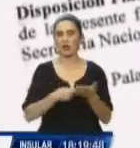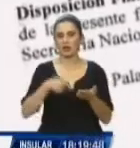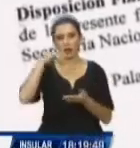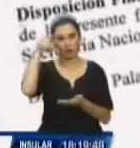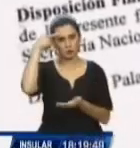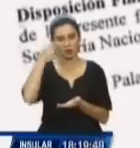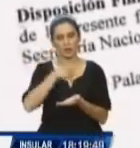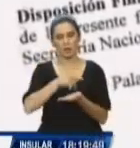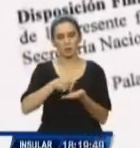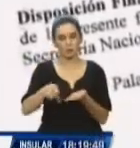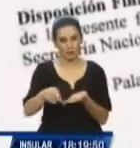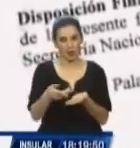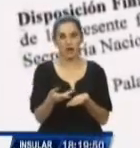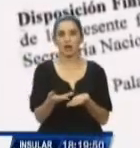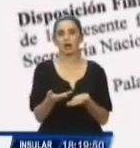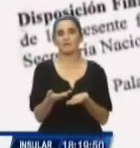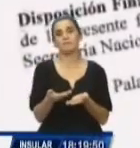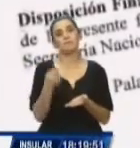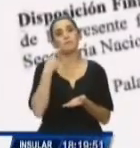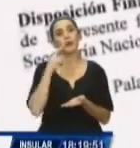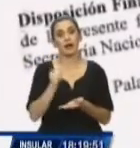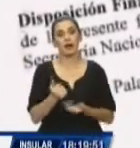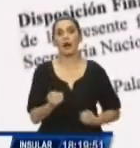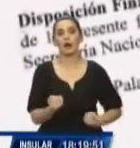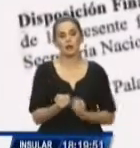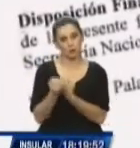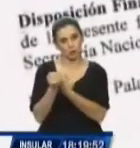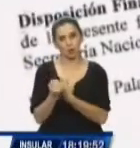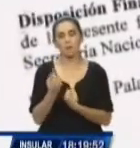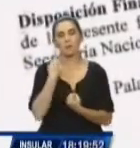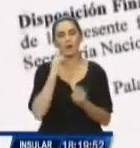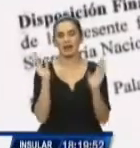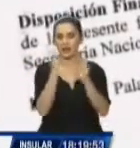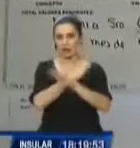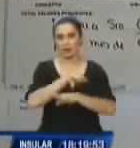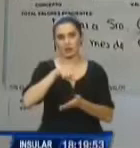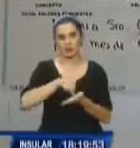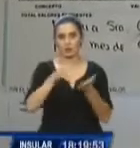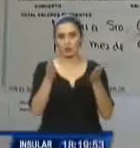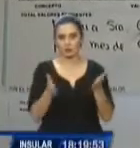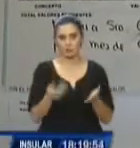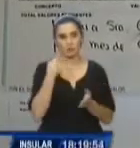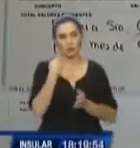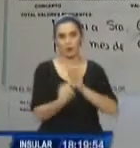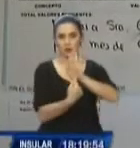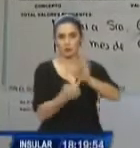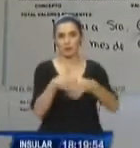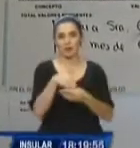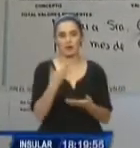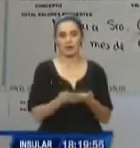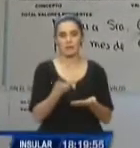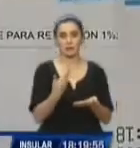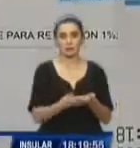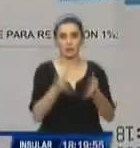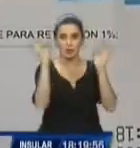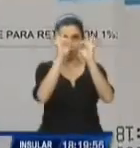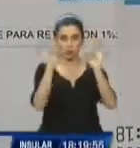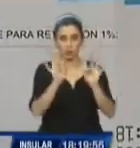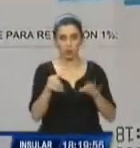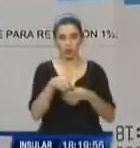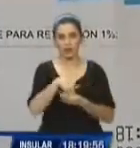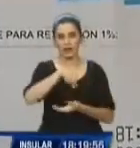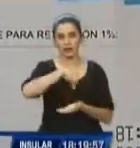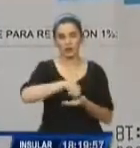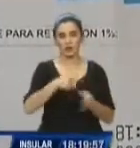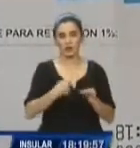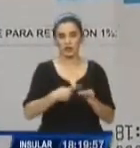Estado está subsidiando en la prestación del respectivo bien o servicio. Por ejemplo, en la planilla del pago de luz eléctrica en la ciudad de